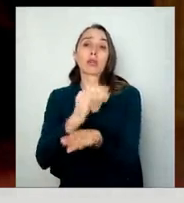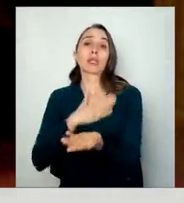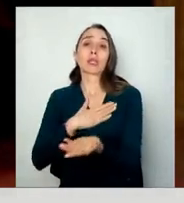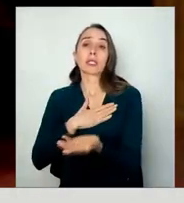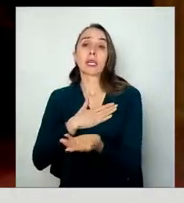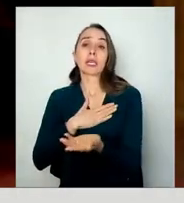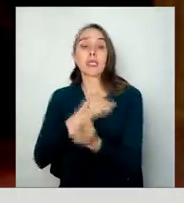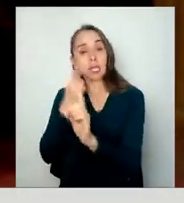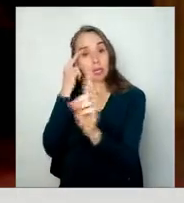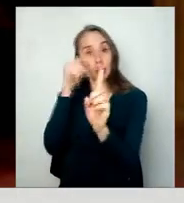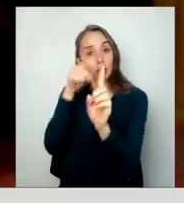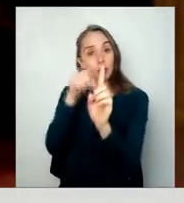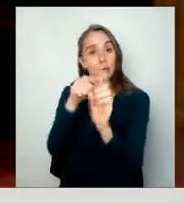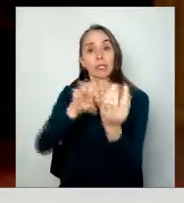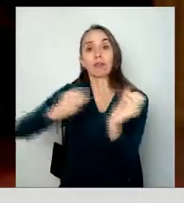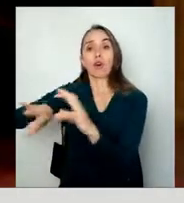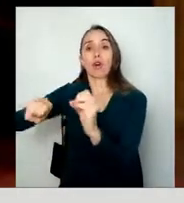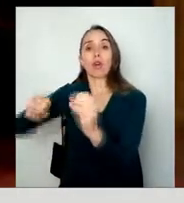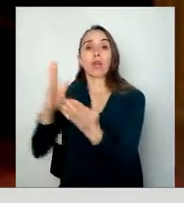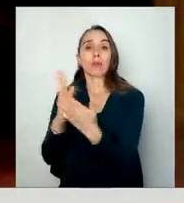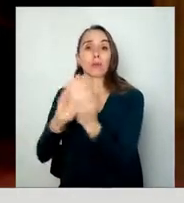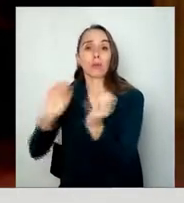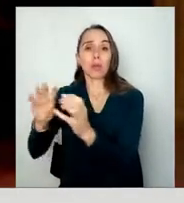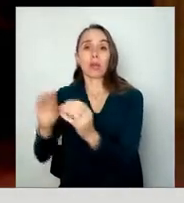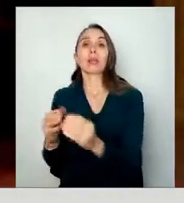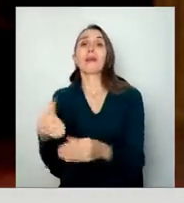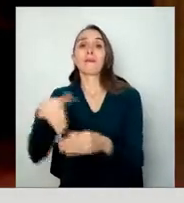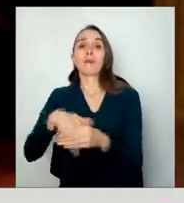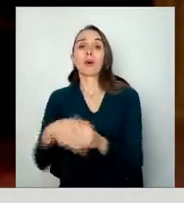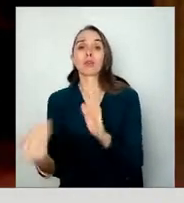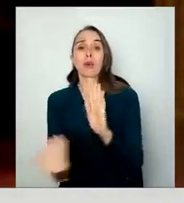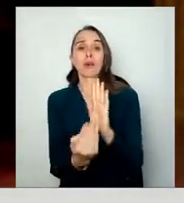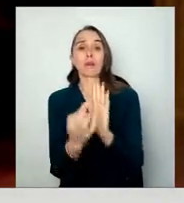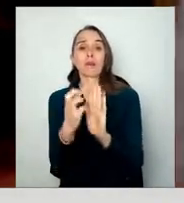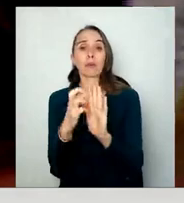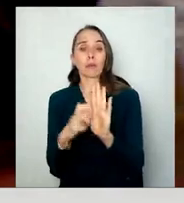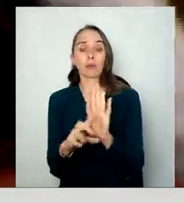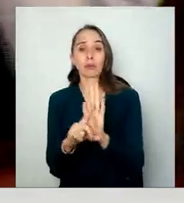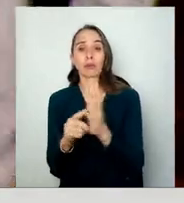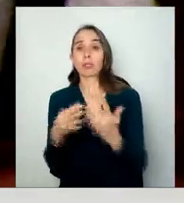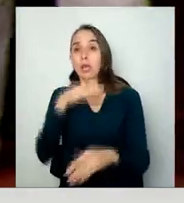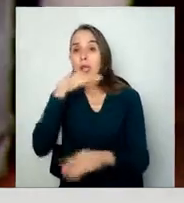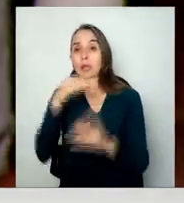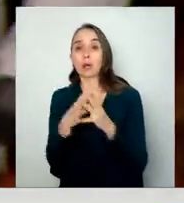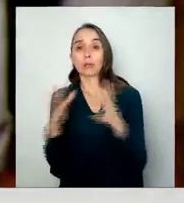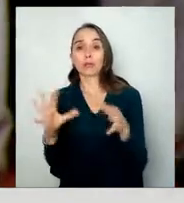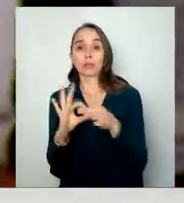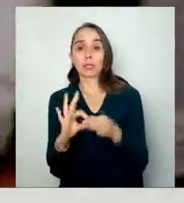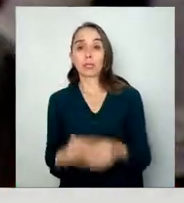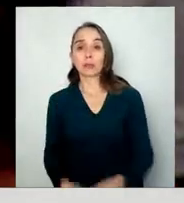por eso presidente votaré a favor de este proyecto he dicho muchas gracias